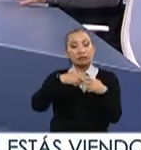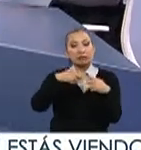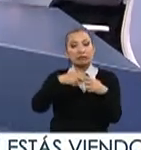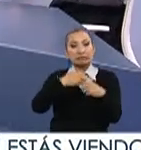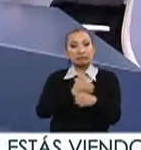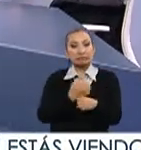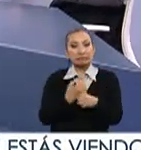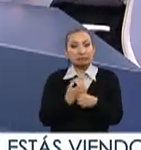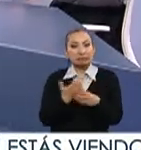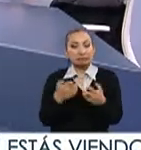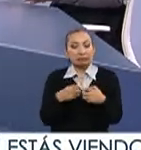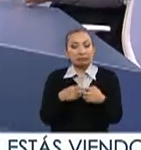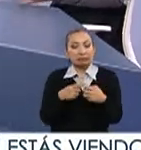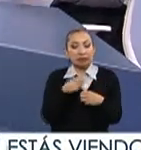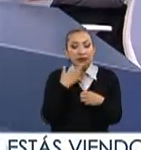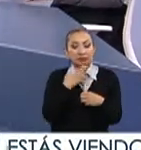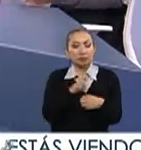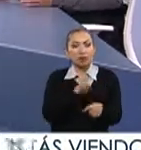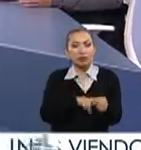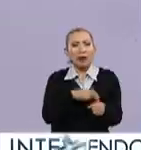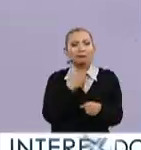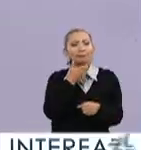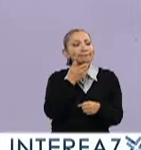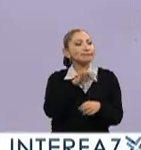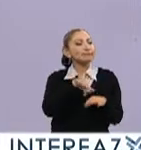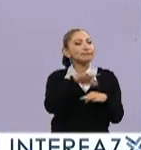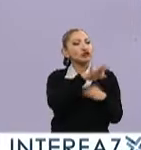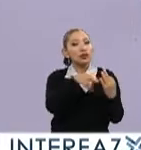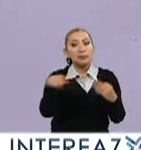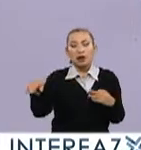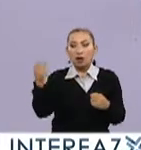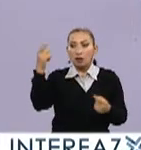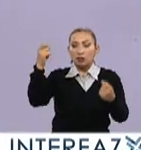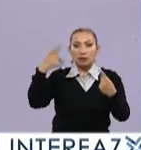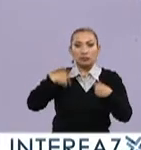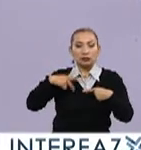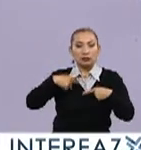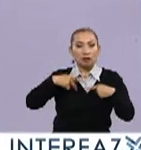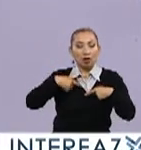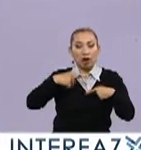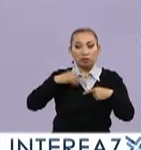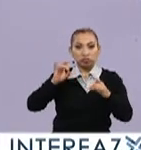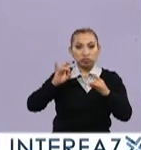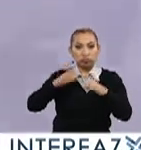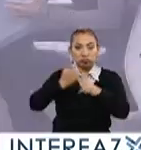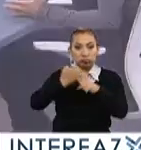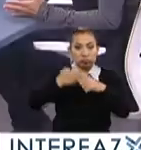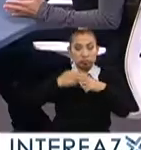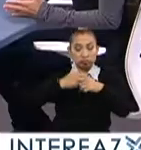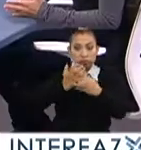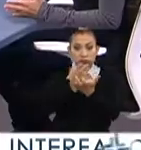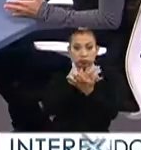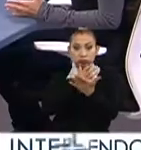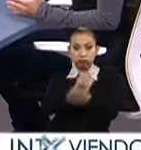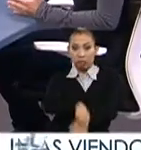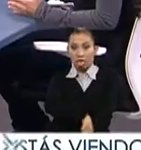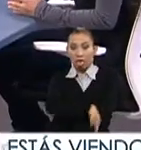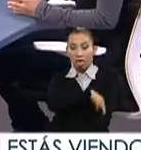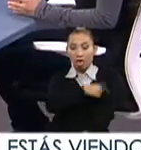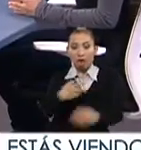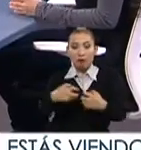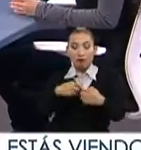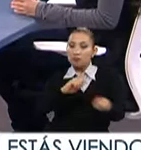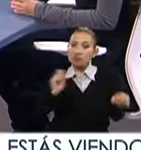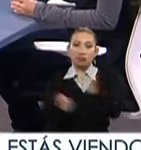estrés. Que funciona normalmente en todos, pero en situaciones de estrés muy prolongado es que